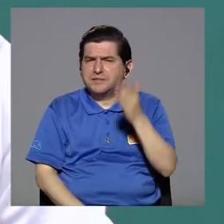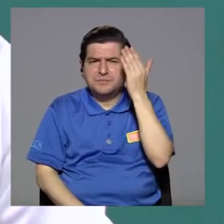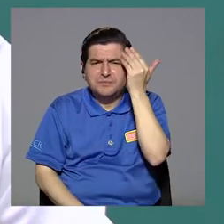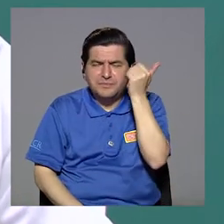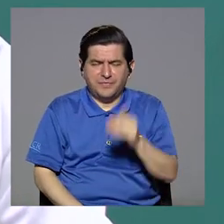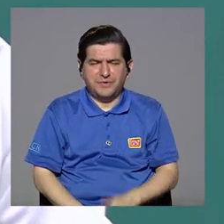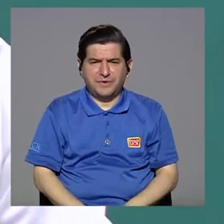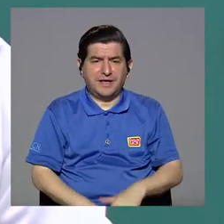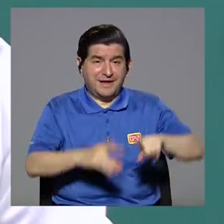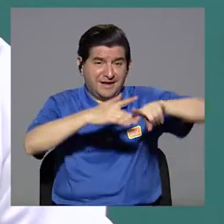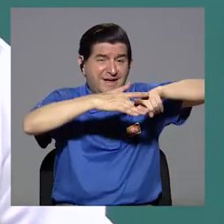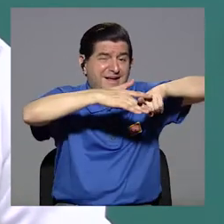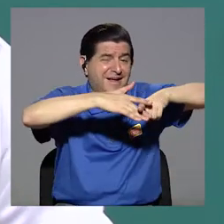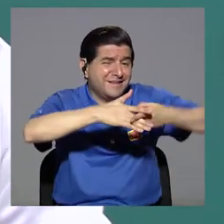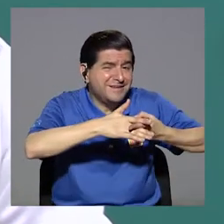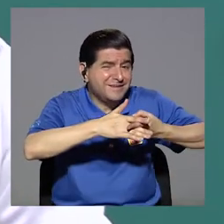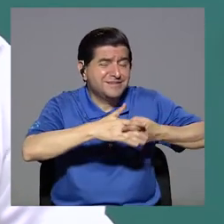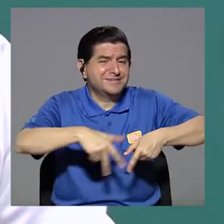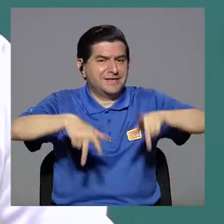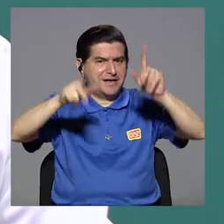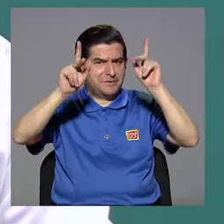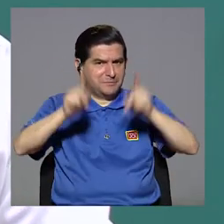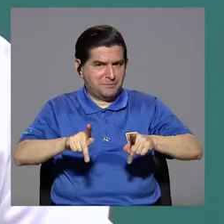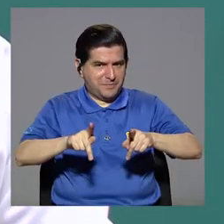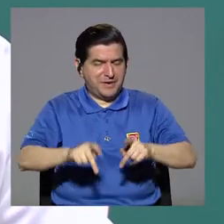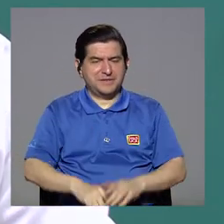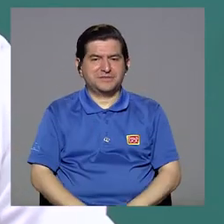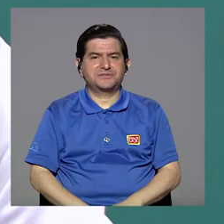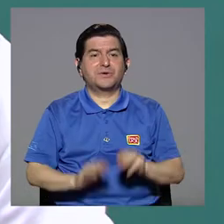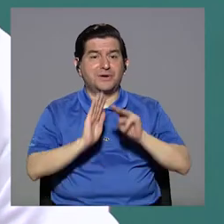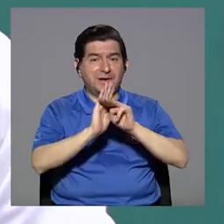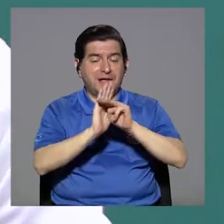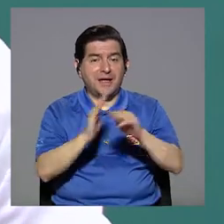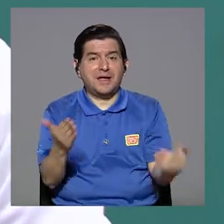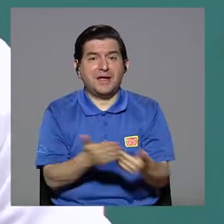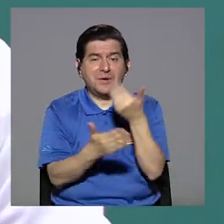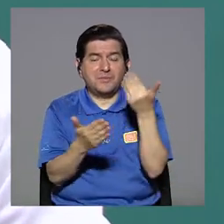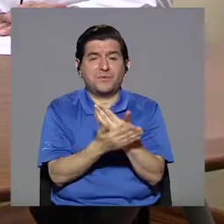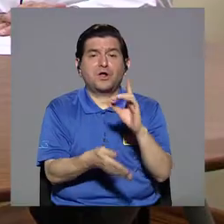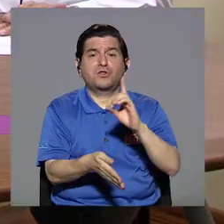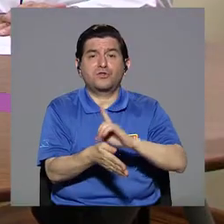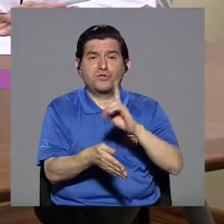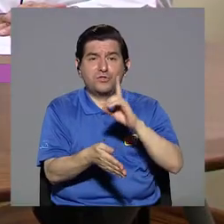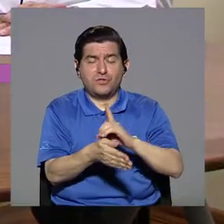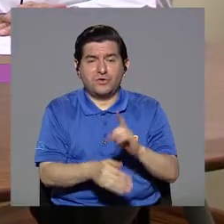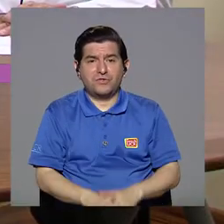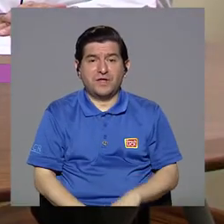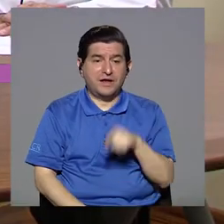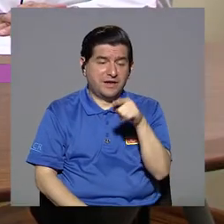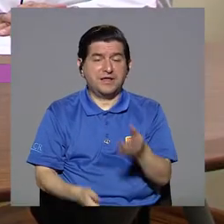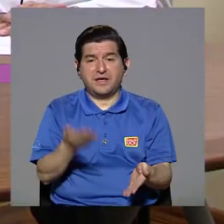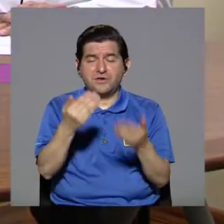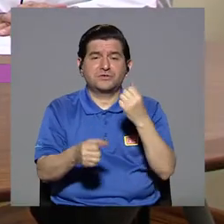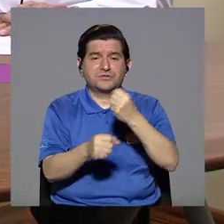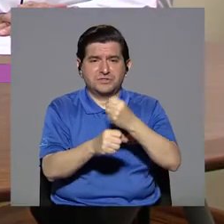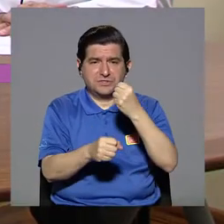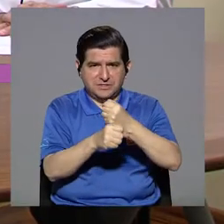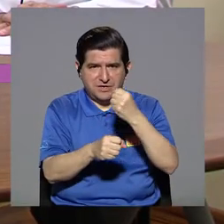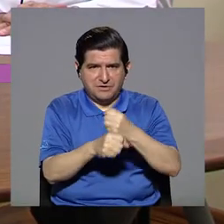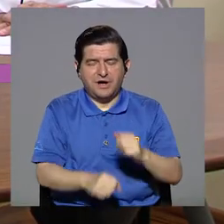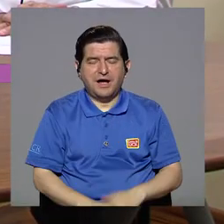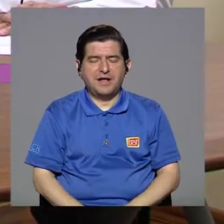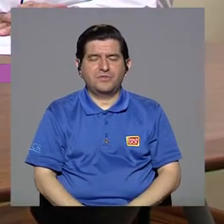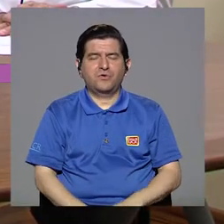fue importante esto porque cuando iniciamos con esto mucha gente y sobre todo que una modalidad nueva los médicos que estaba haciendo sus